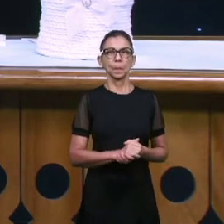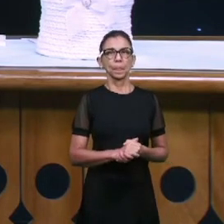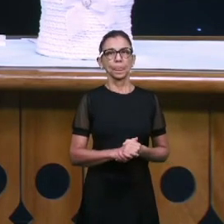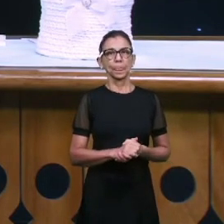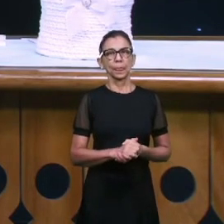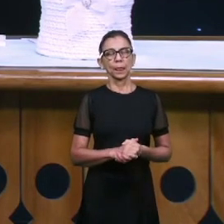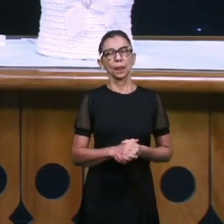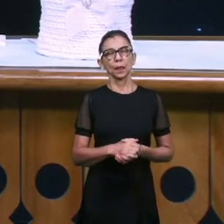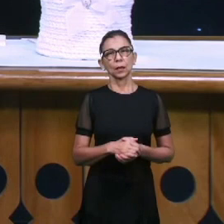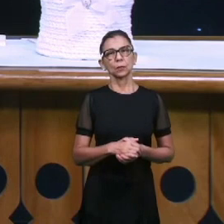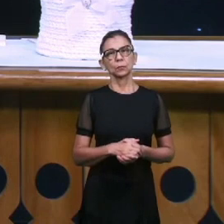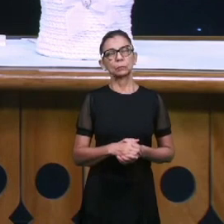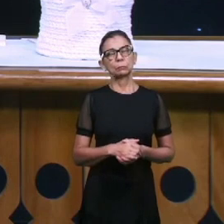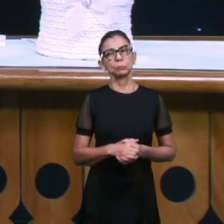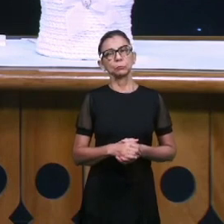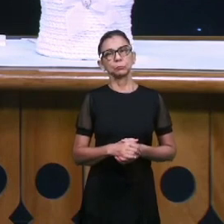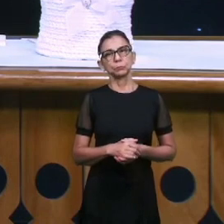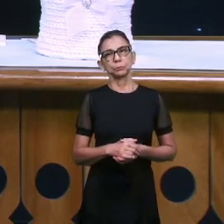Estamos a